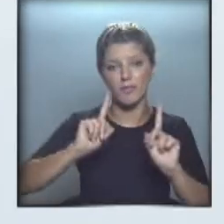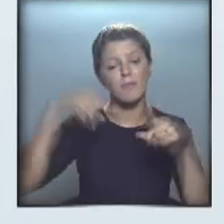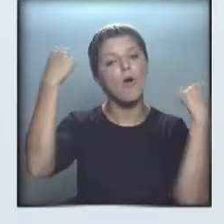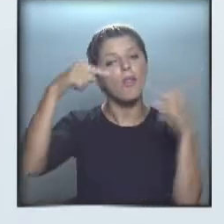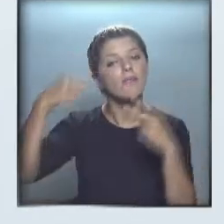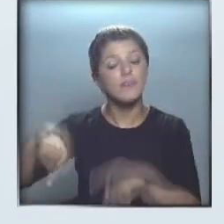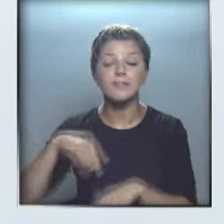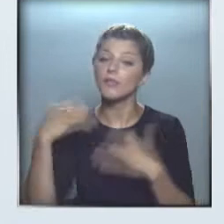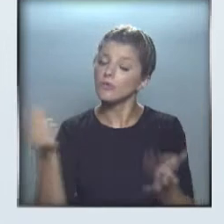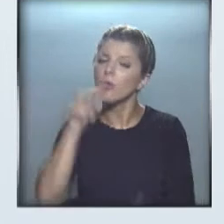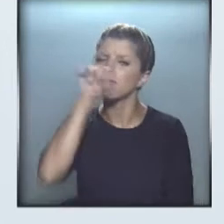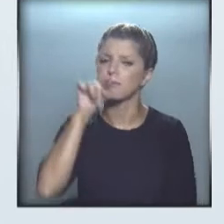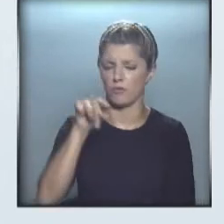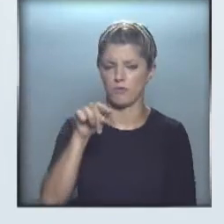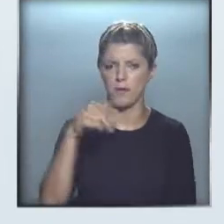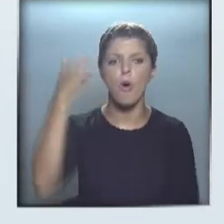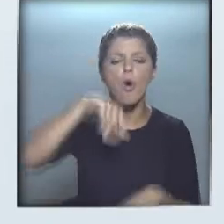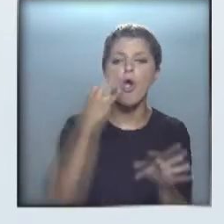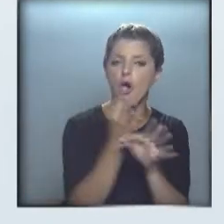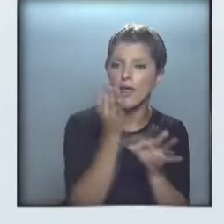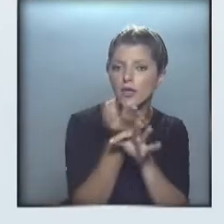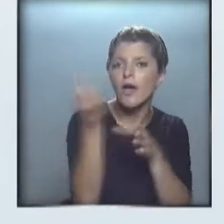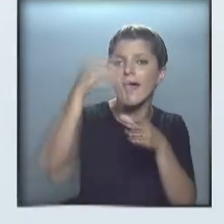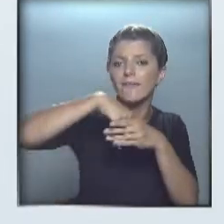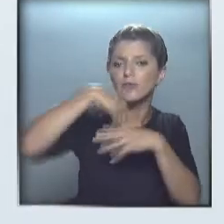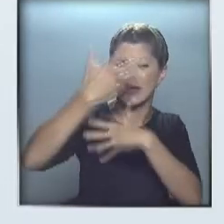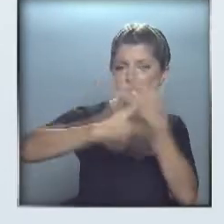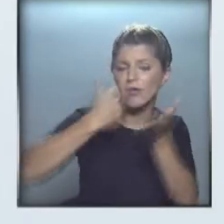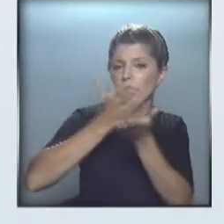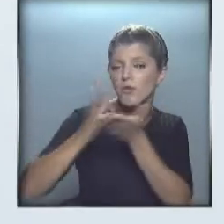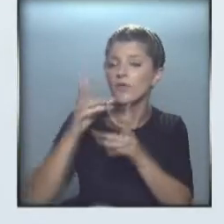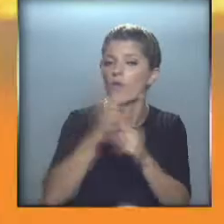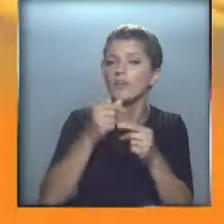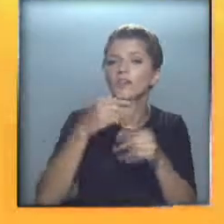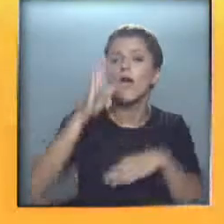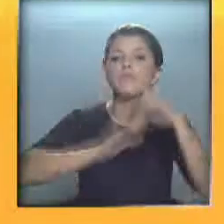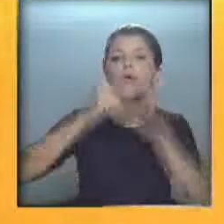te preguntamos, ¿cómo construimos una escuela sin discriminación ni violencia?